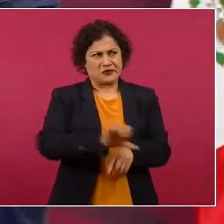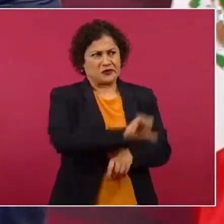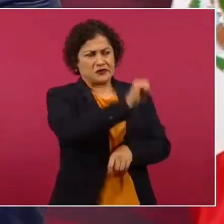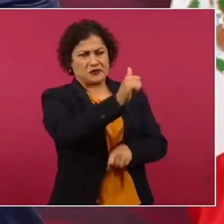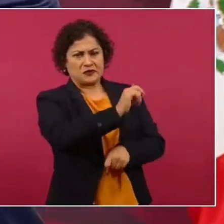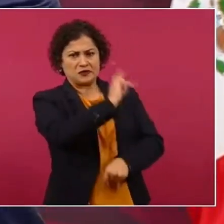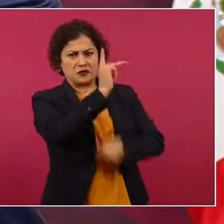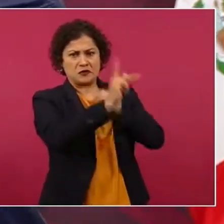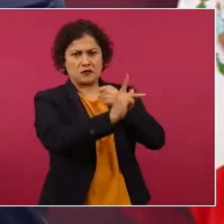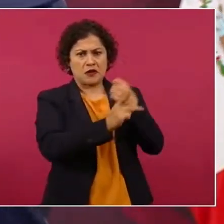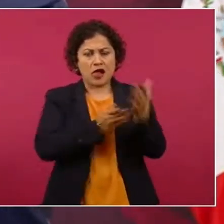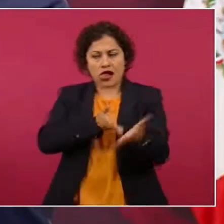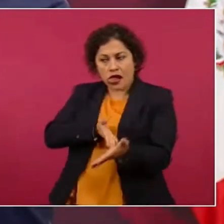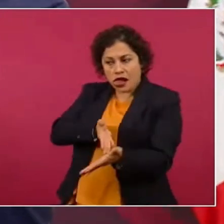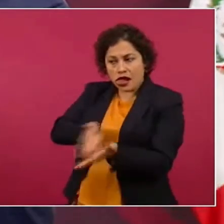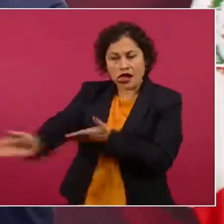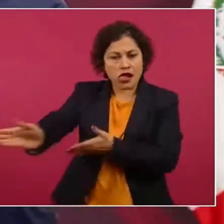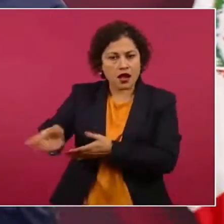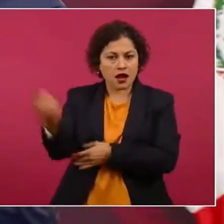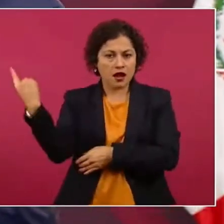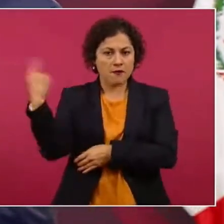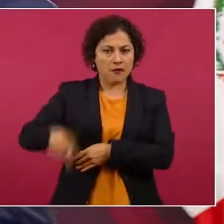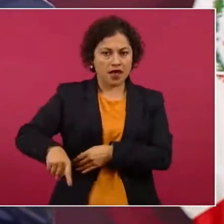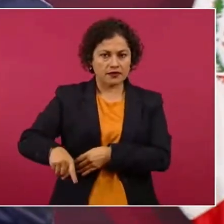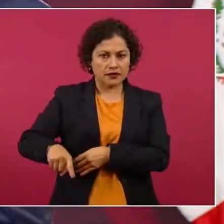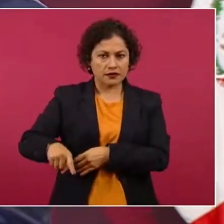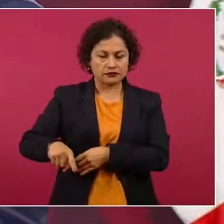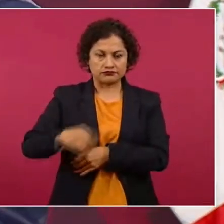a la independencia y a la soberanía del país.